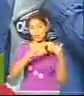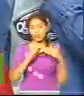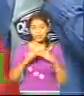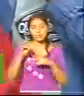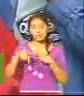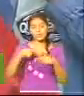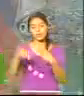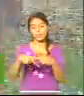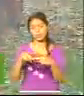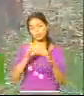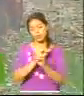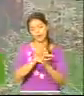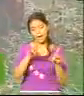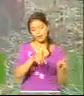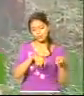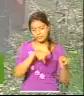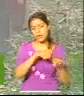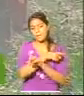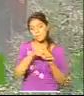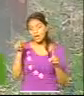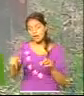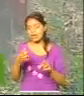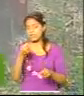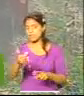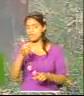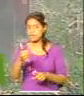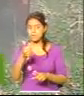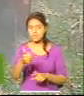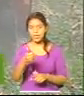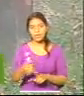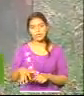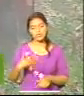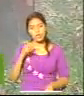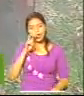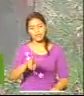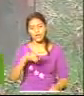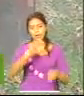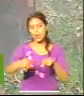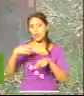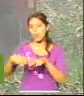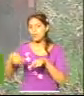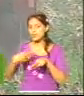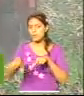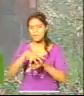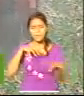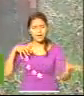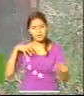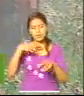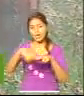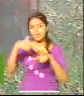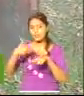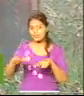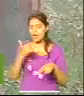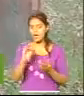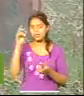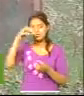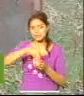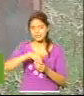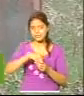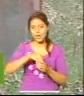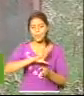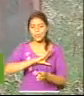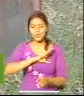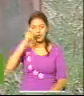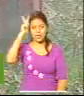de la producción, claro, pero es algo productivo, y si usted la ve, los niños, la mayor parte de los niños que están en la orquesta son